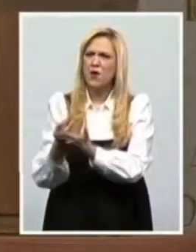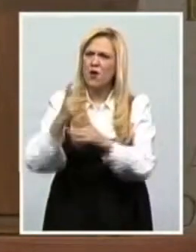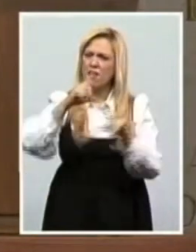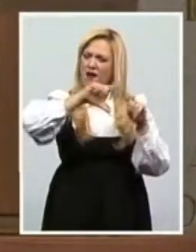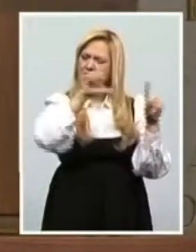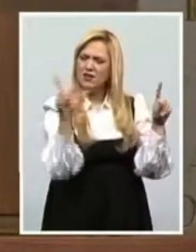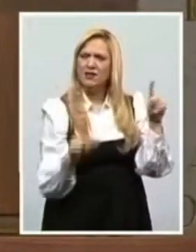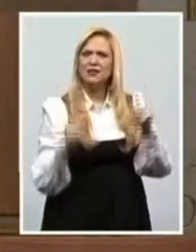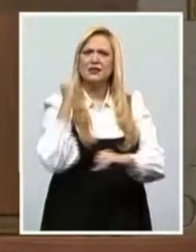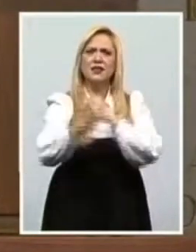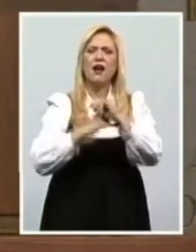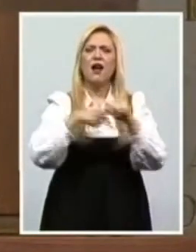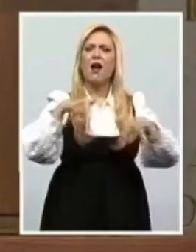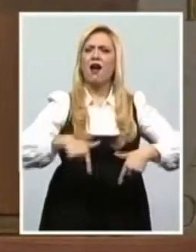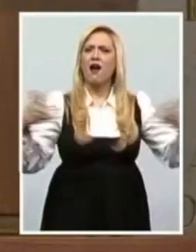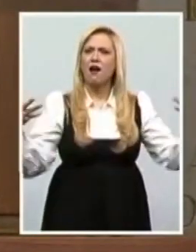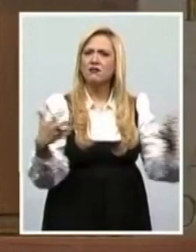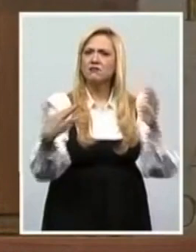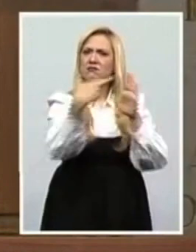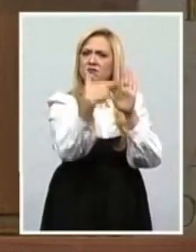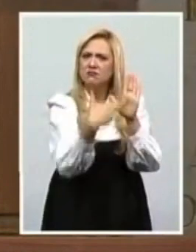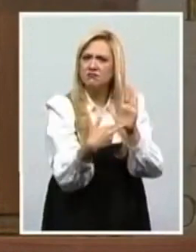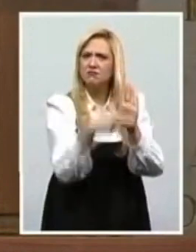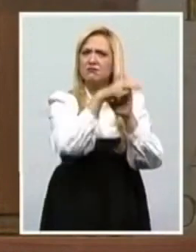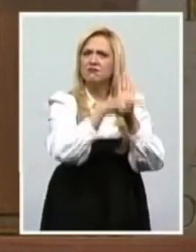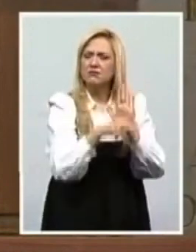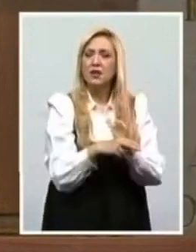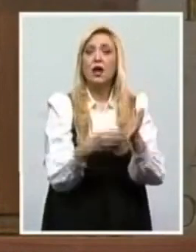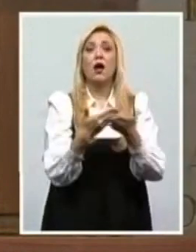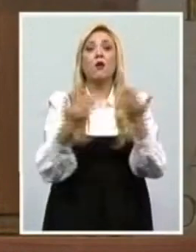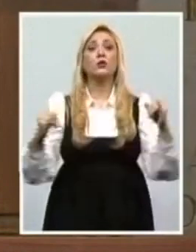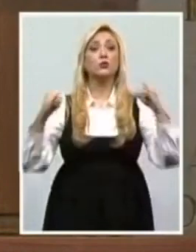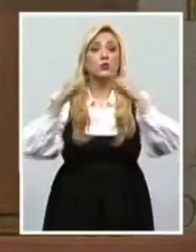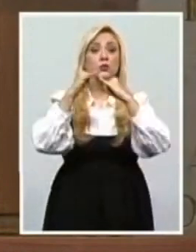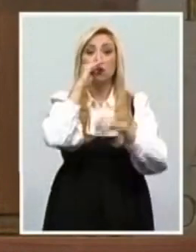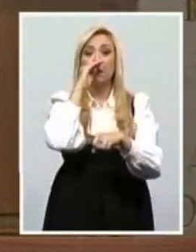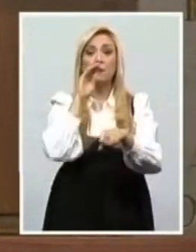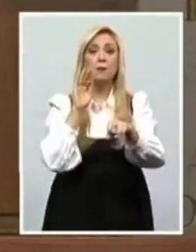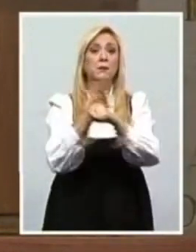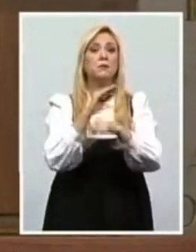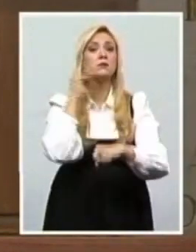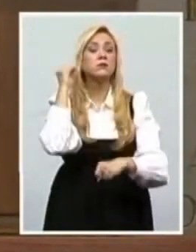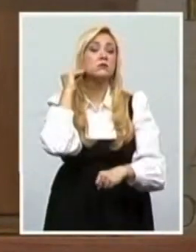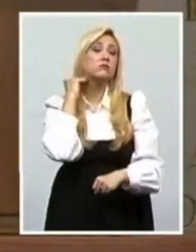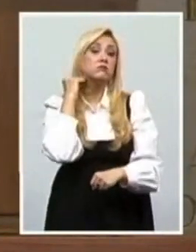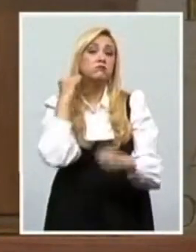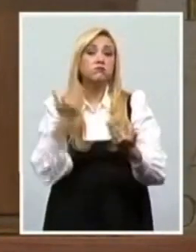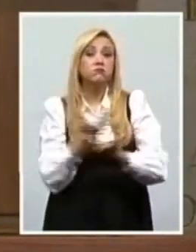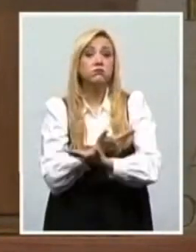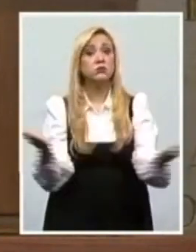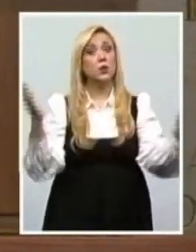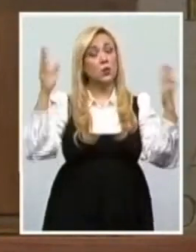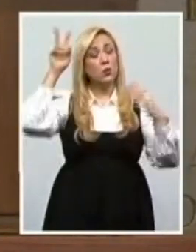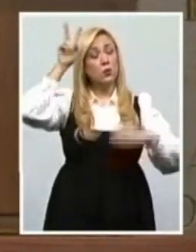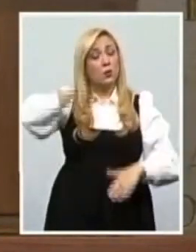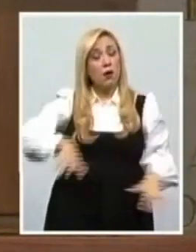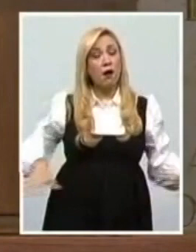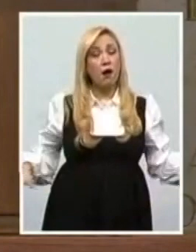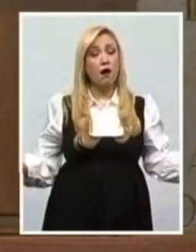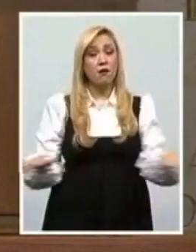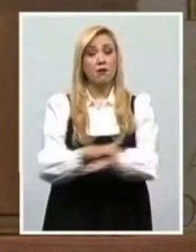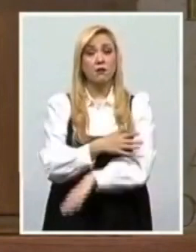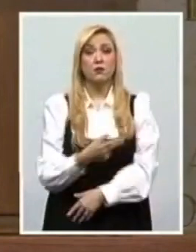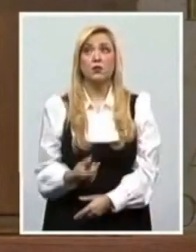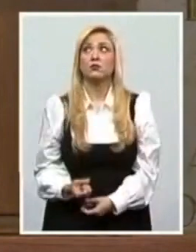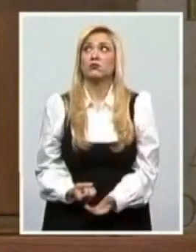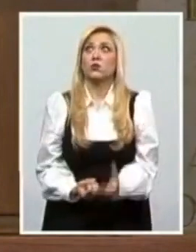e internacionalmente y un servicio de defensoría pública revolucionario cuya labor impacta todos